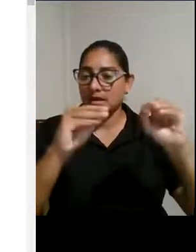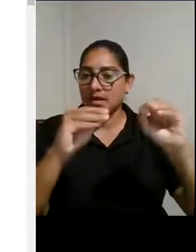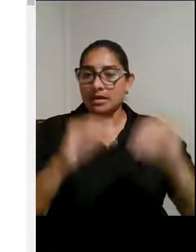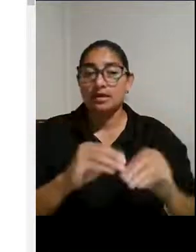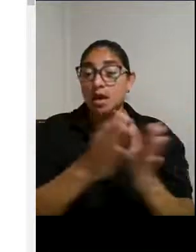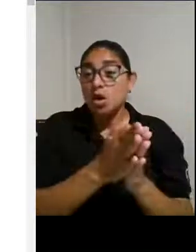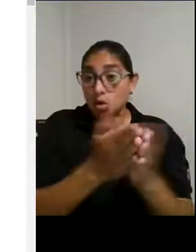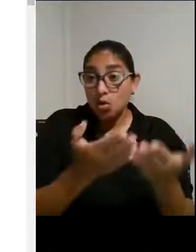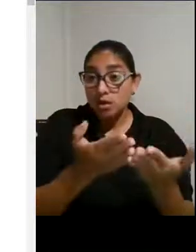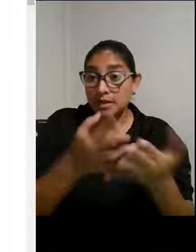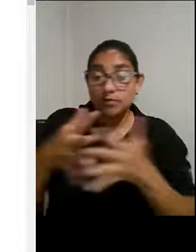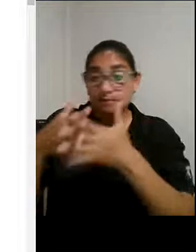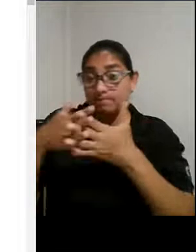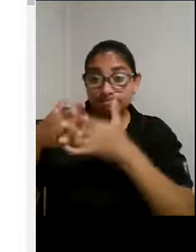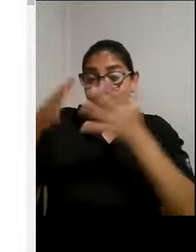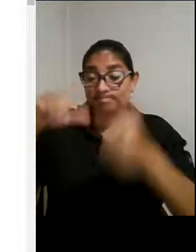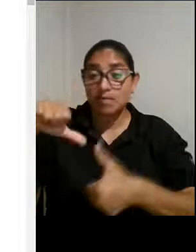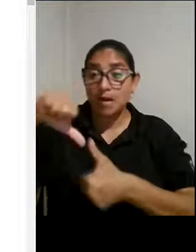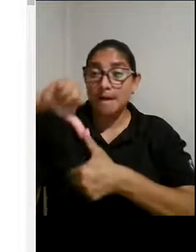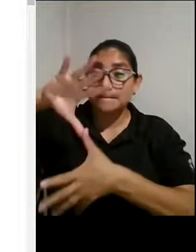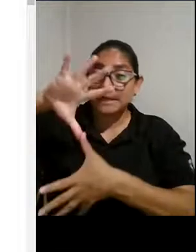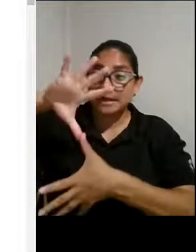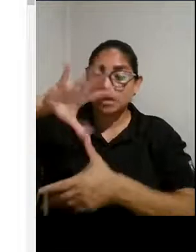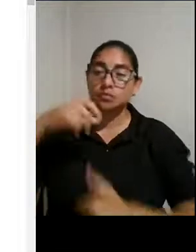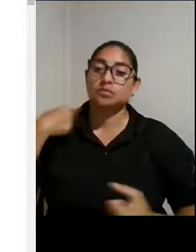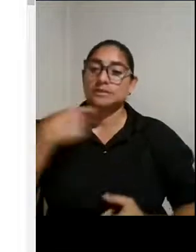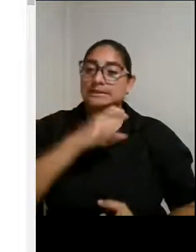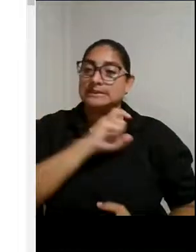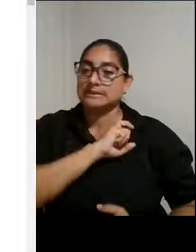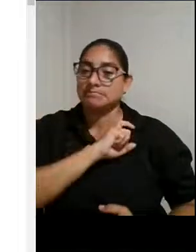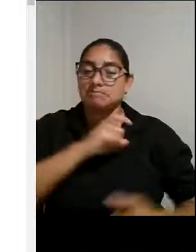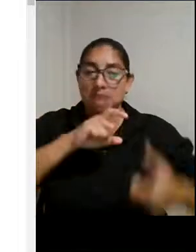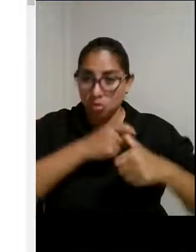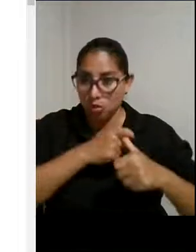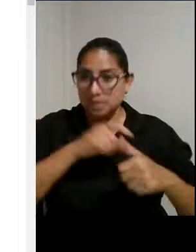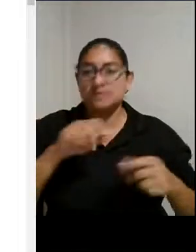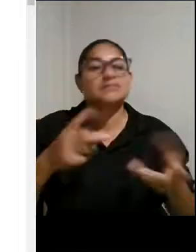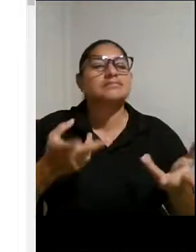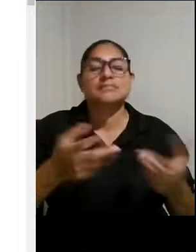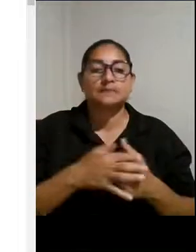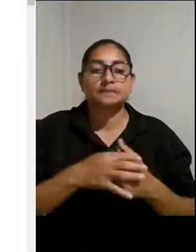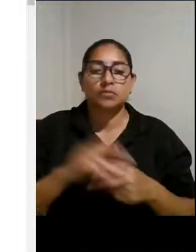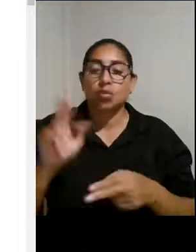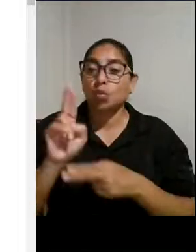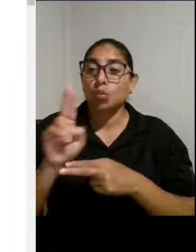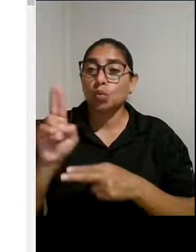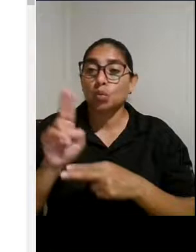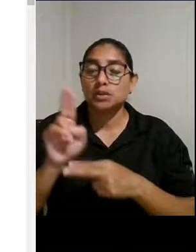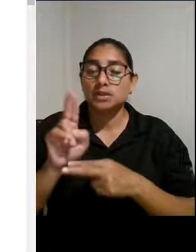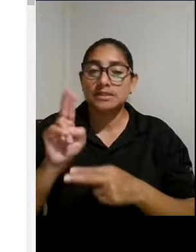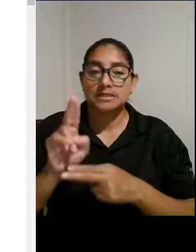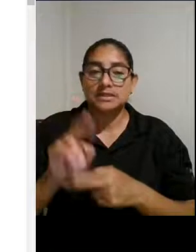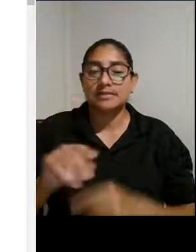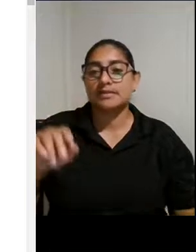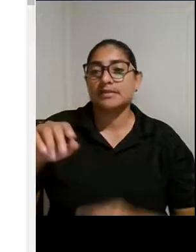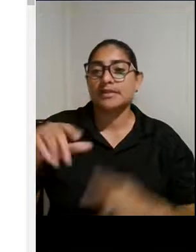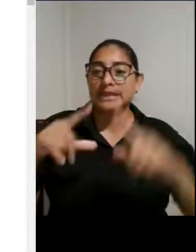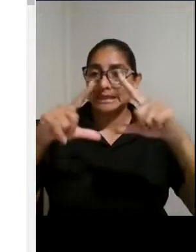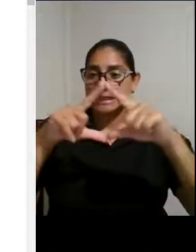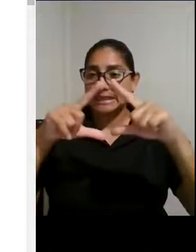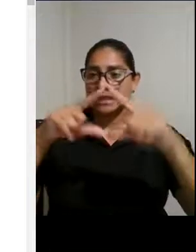libros americanos, los libros españoles, muchas veces utilizan delta Q